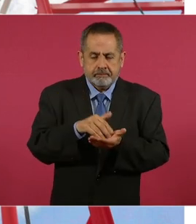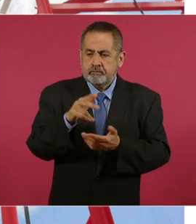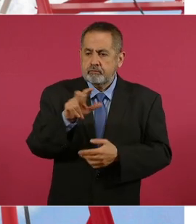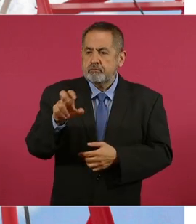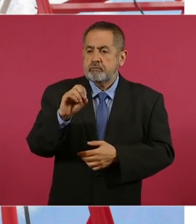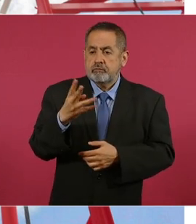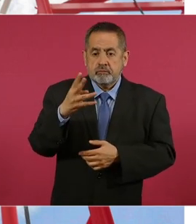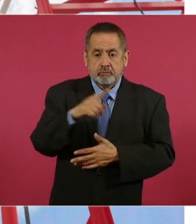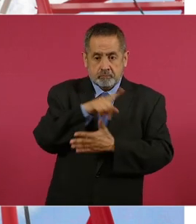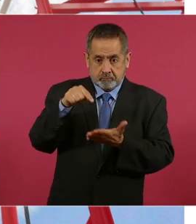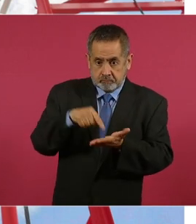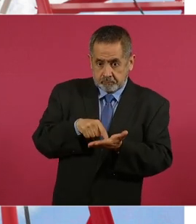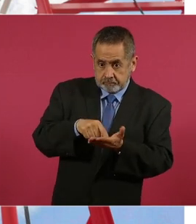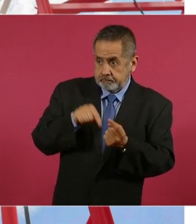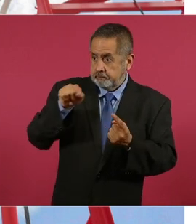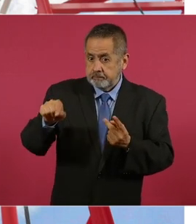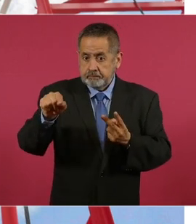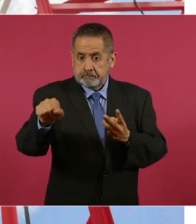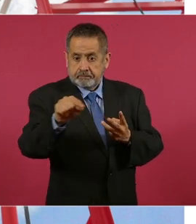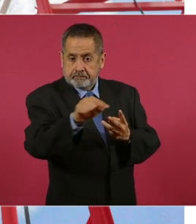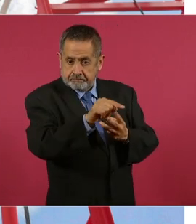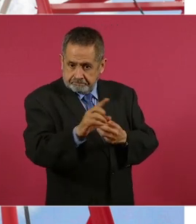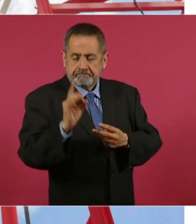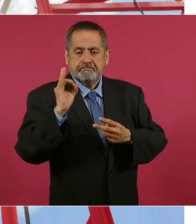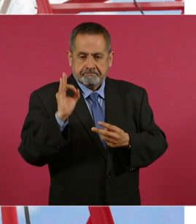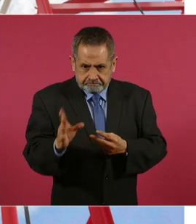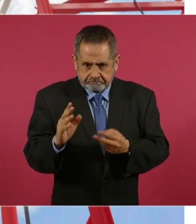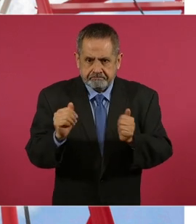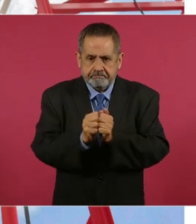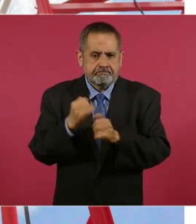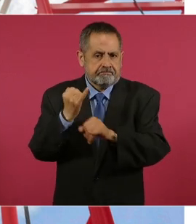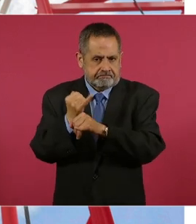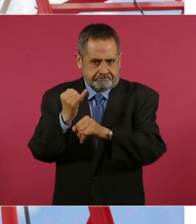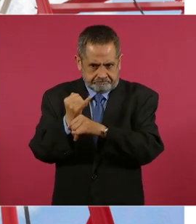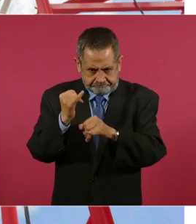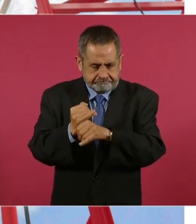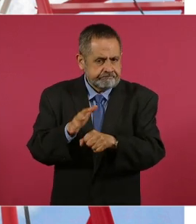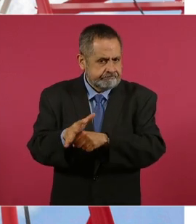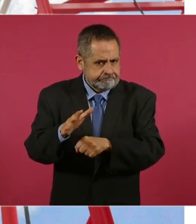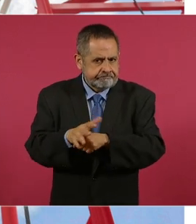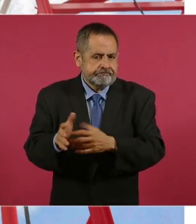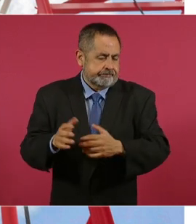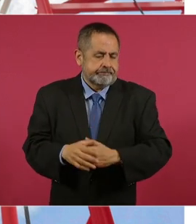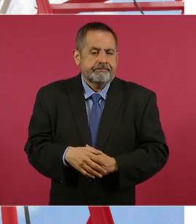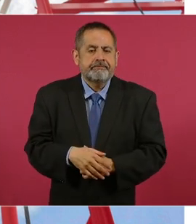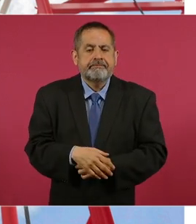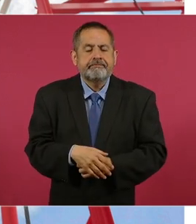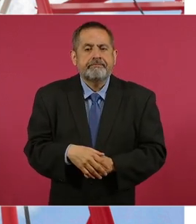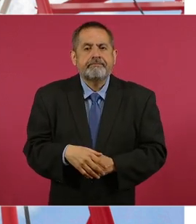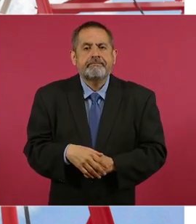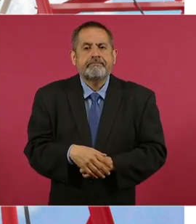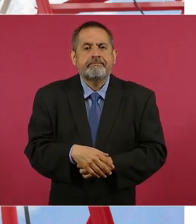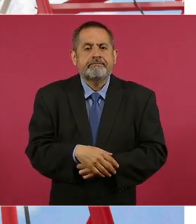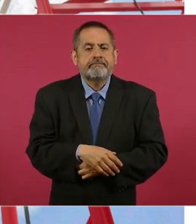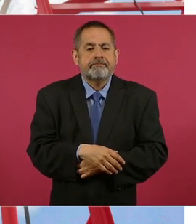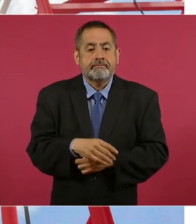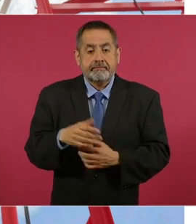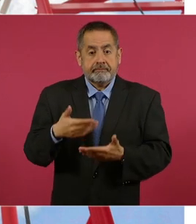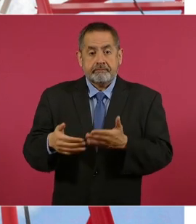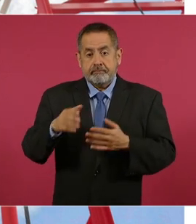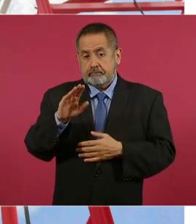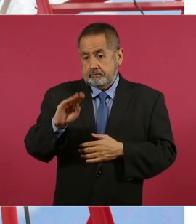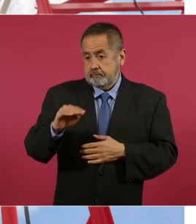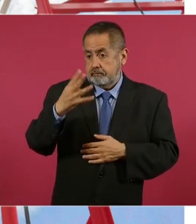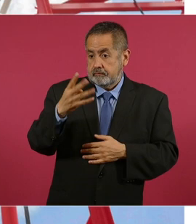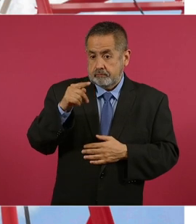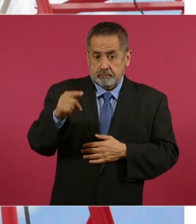116.804 localidades cubiertas. El tema importante aquí es que, a pesar de que estamos en el